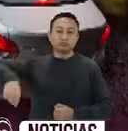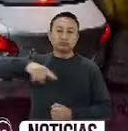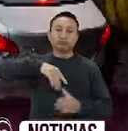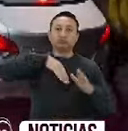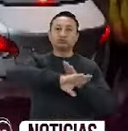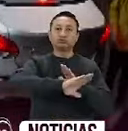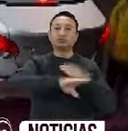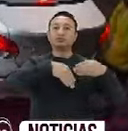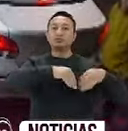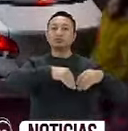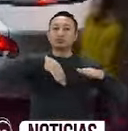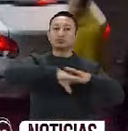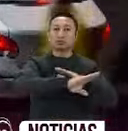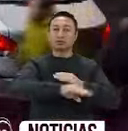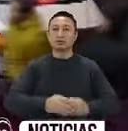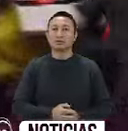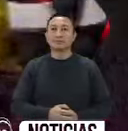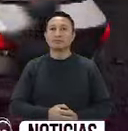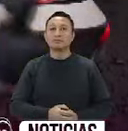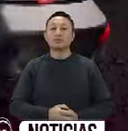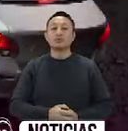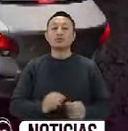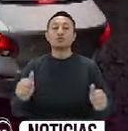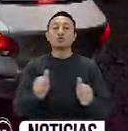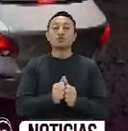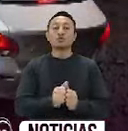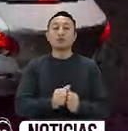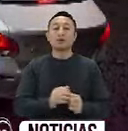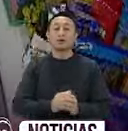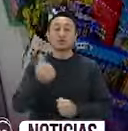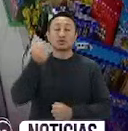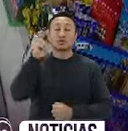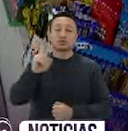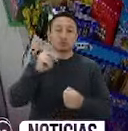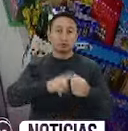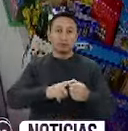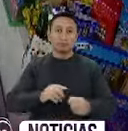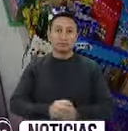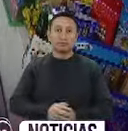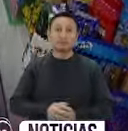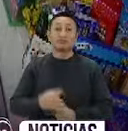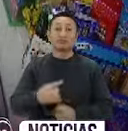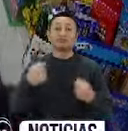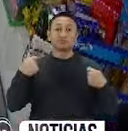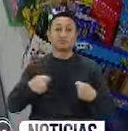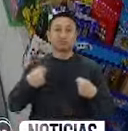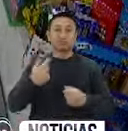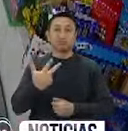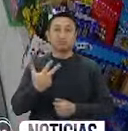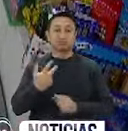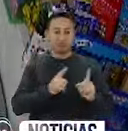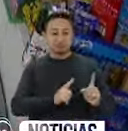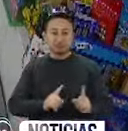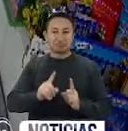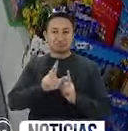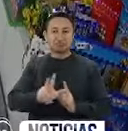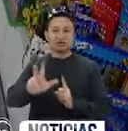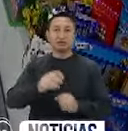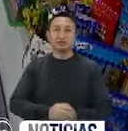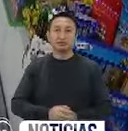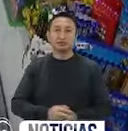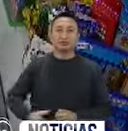micromercado ubicado en Unión Popular, sur de Quito. Primero el de Chompa Negra y sus 3 cómplices detrás. Sacaron sus armas de